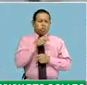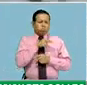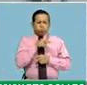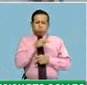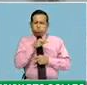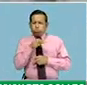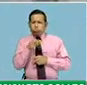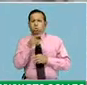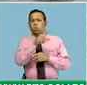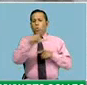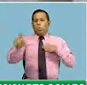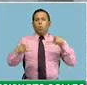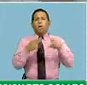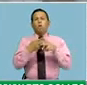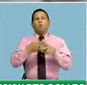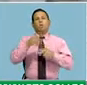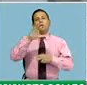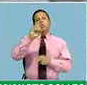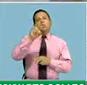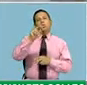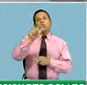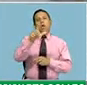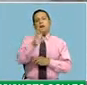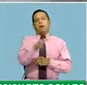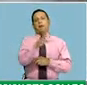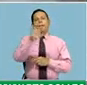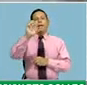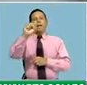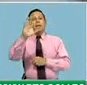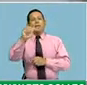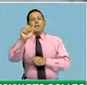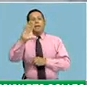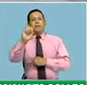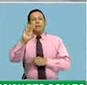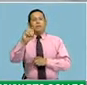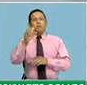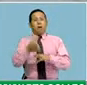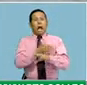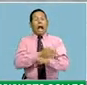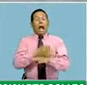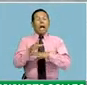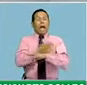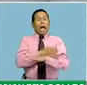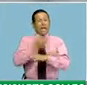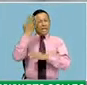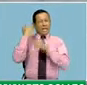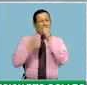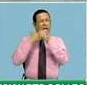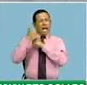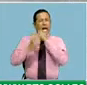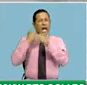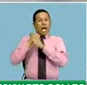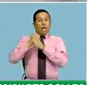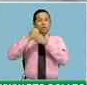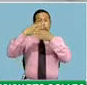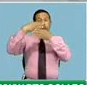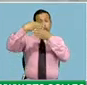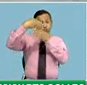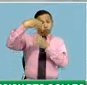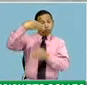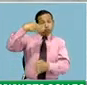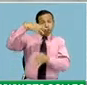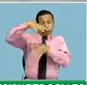Electoral y Valerio Estacio y aquí constatamos que ya no existen las rejas que fueron instaladas hace pocos años para evitar que se repitan